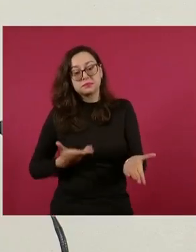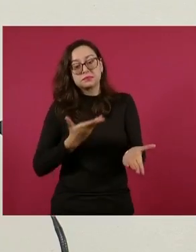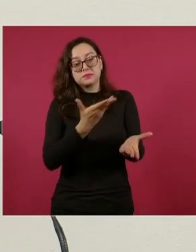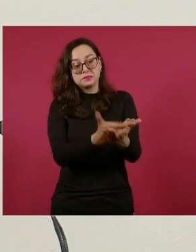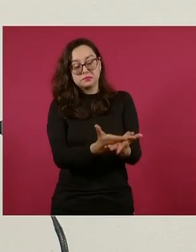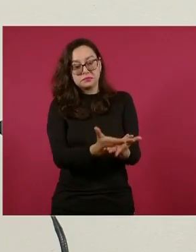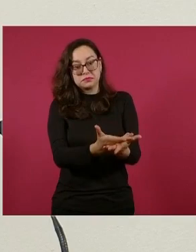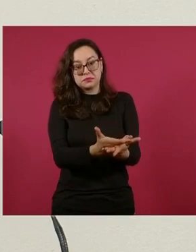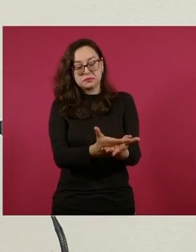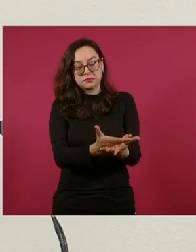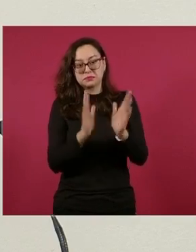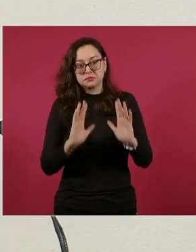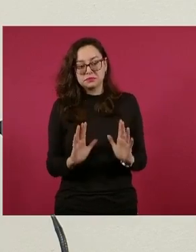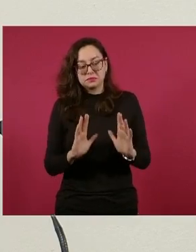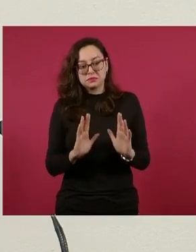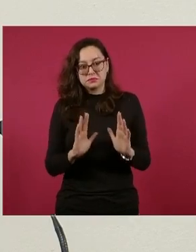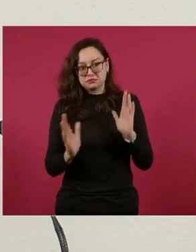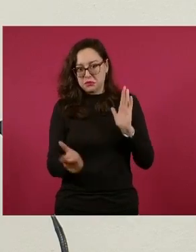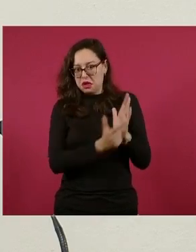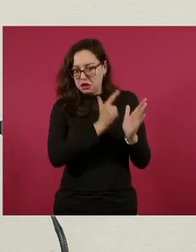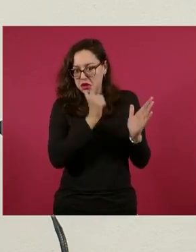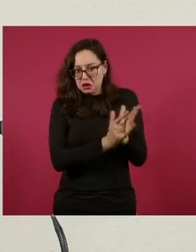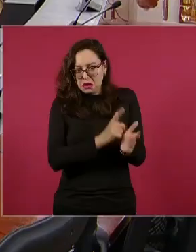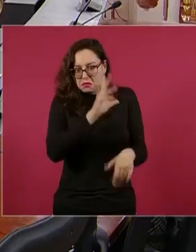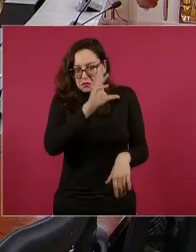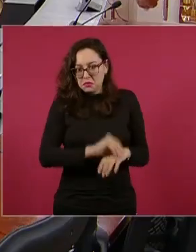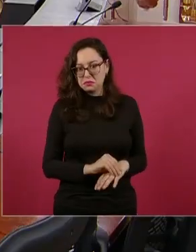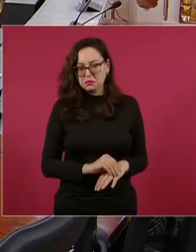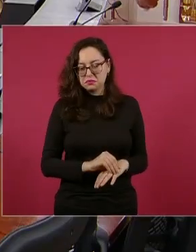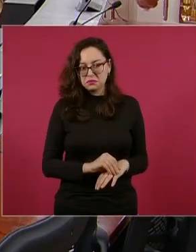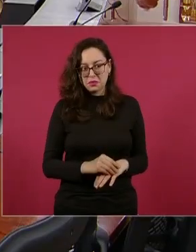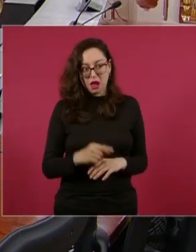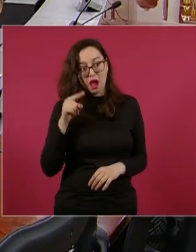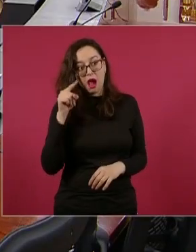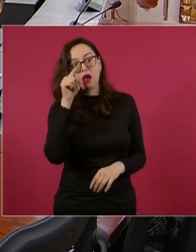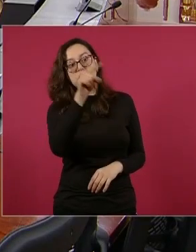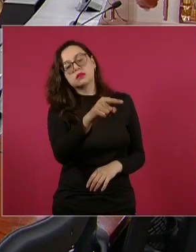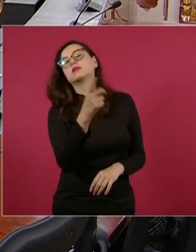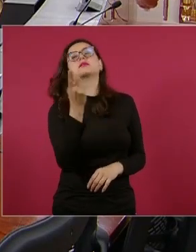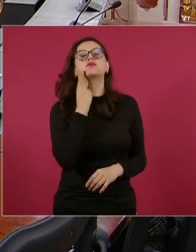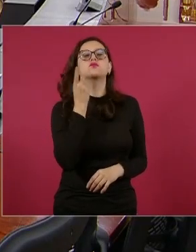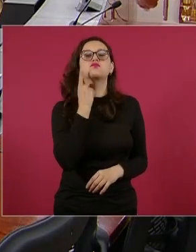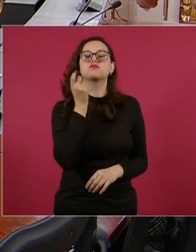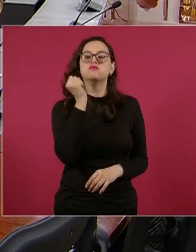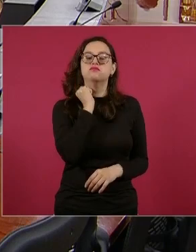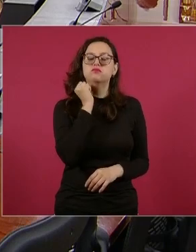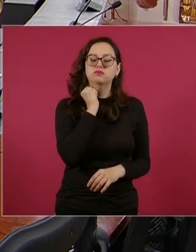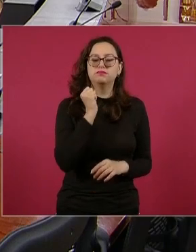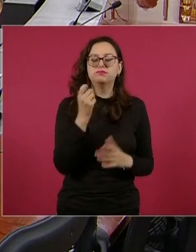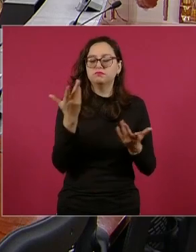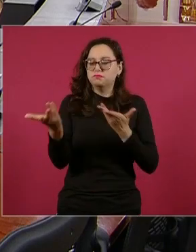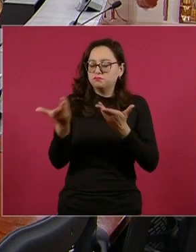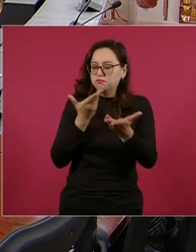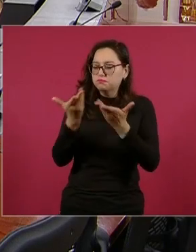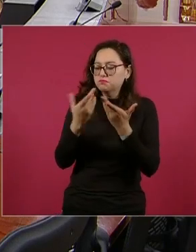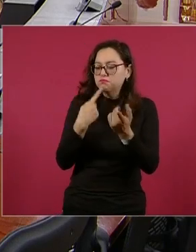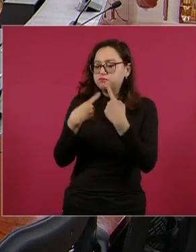de conformidad con los procedimientos legales, al Poder Legislativo, pues el Poder Legislativo va a